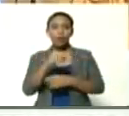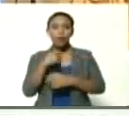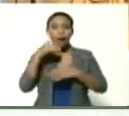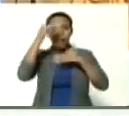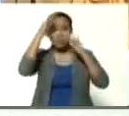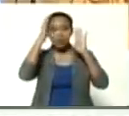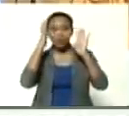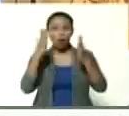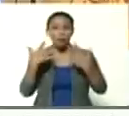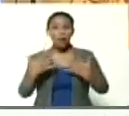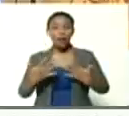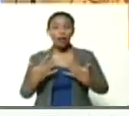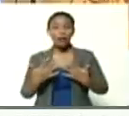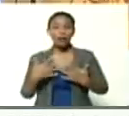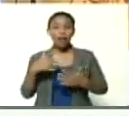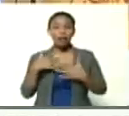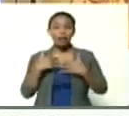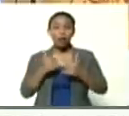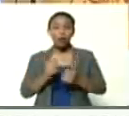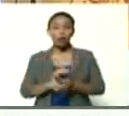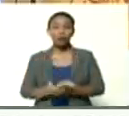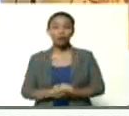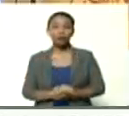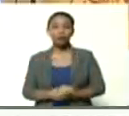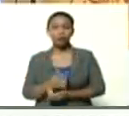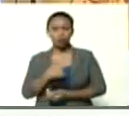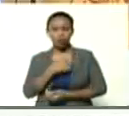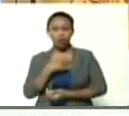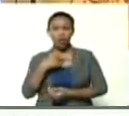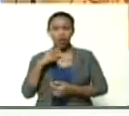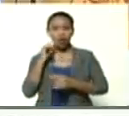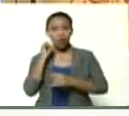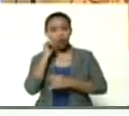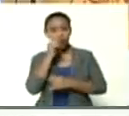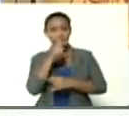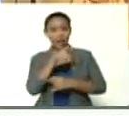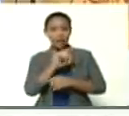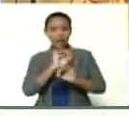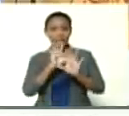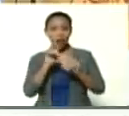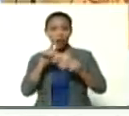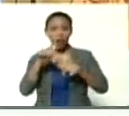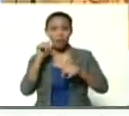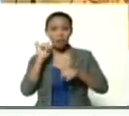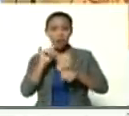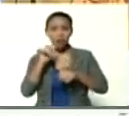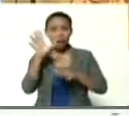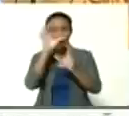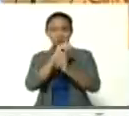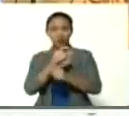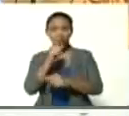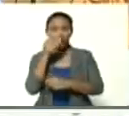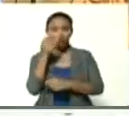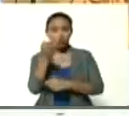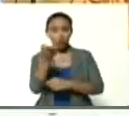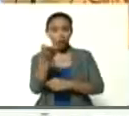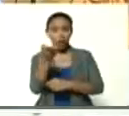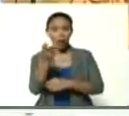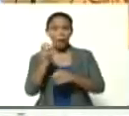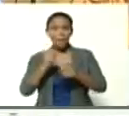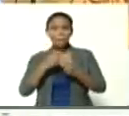atender la emergencia sanitaria. Yo quiero firmar ese decreto hoy mismo en la noche para que usted lo publique mañana,